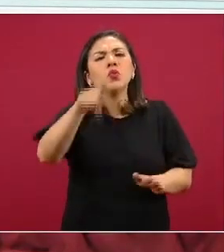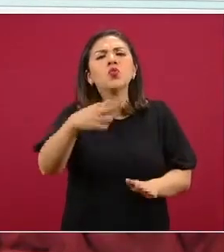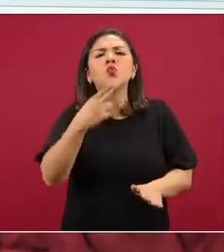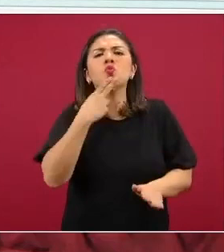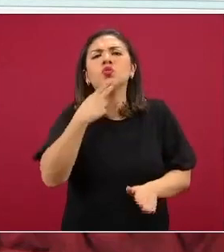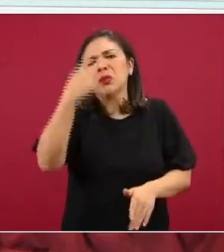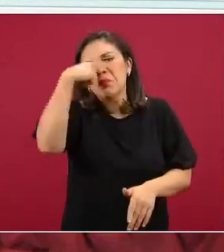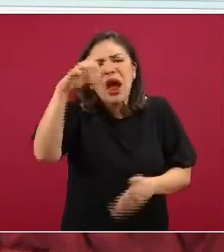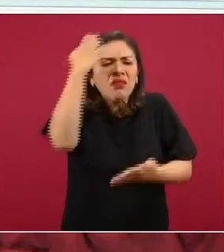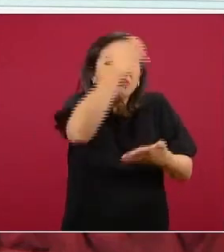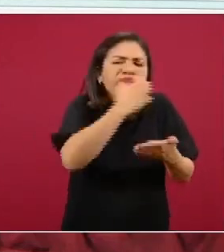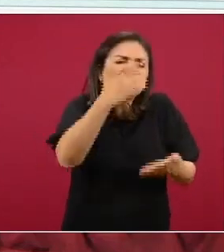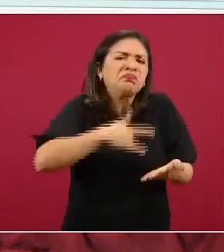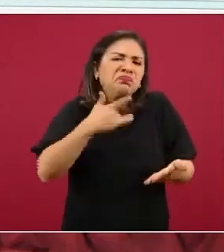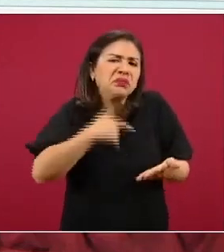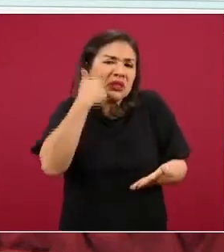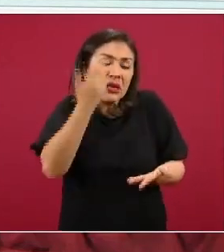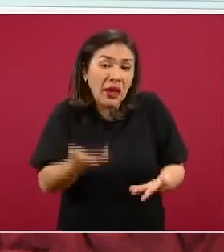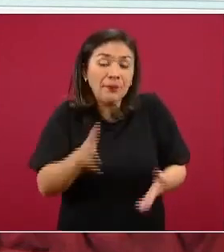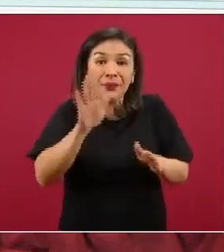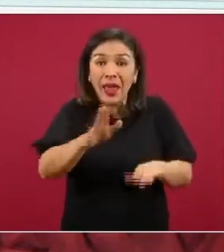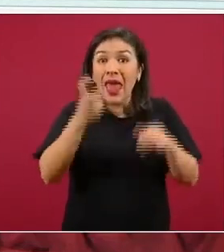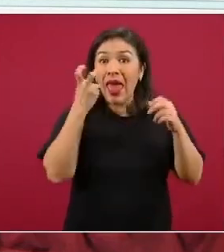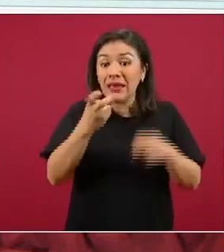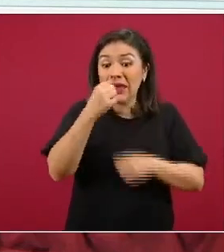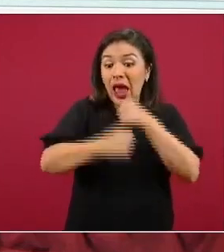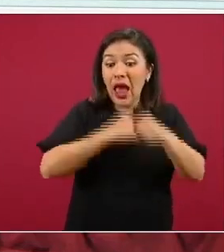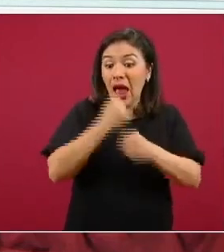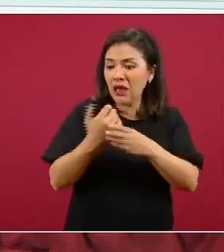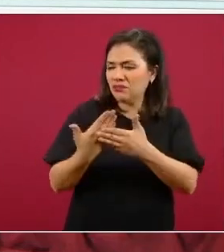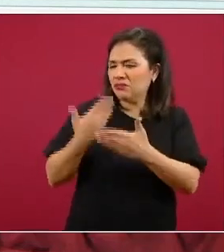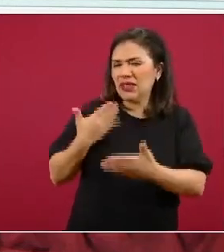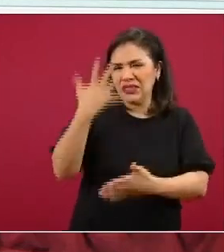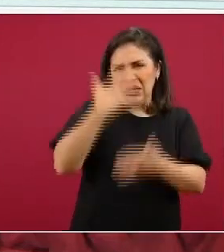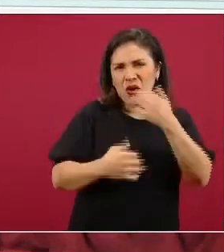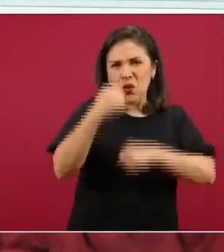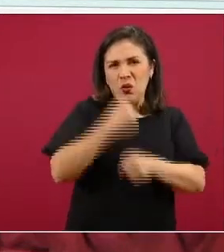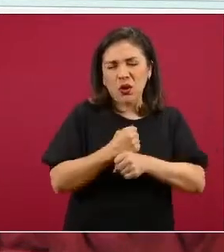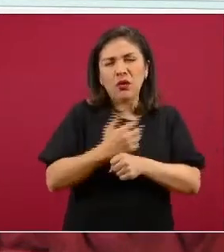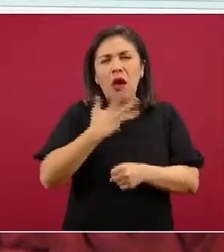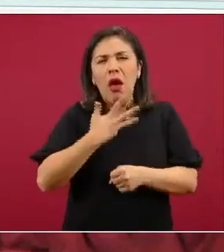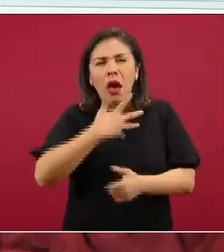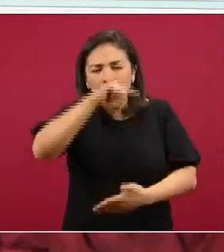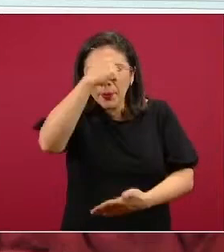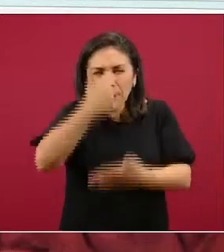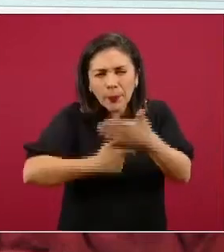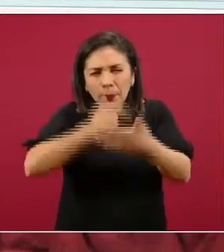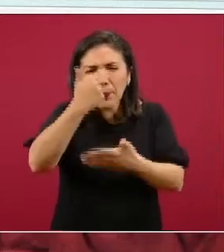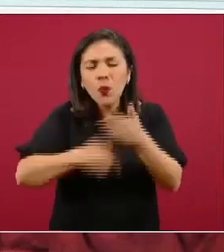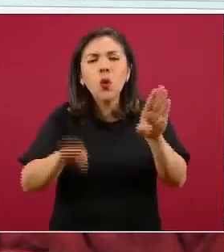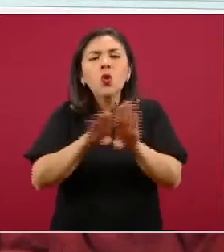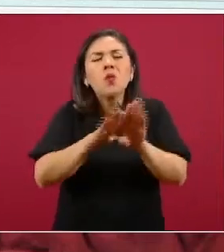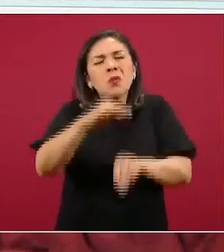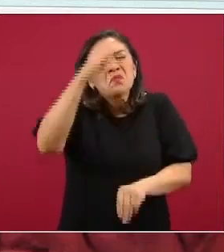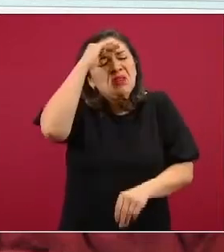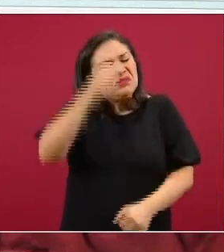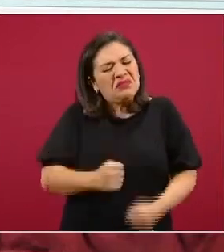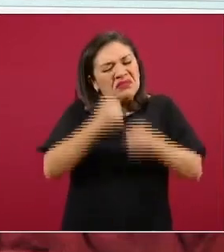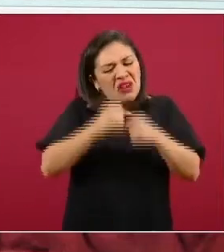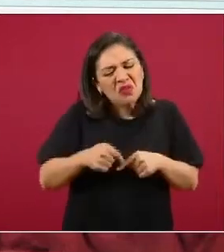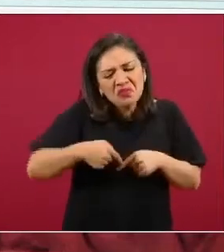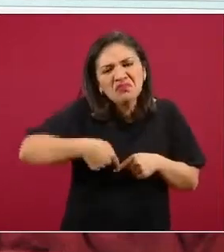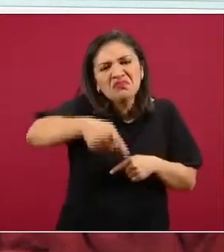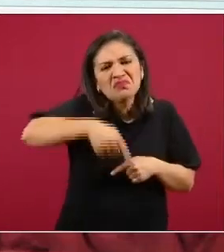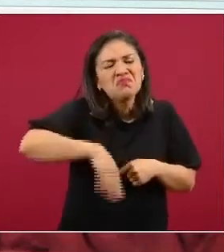para diferentes análisis y esto tomando estos años o los últimos años se calcula lo esperado. Una